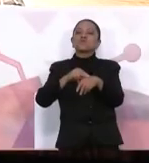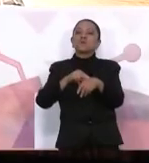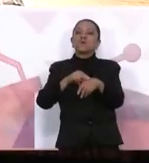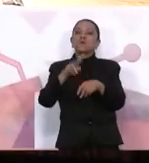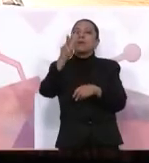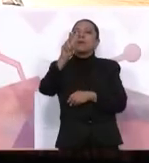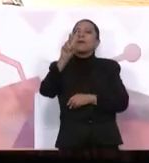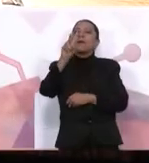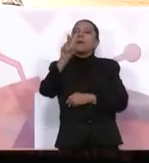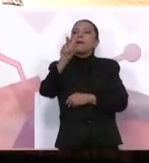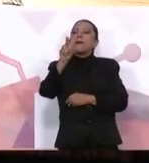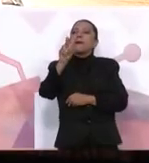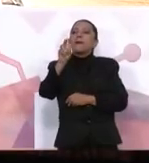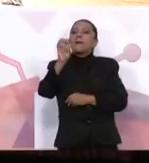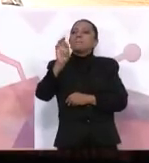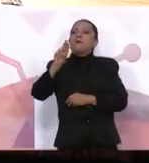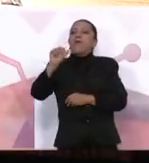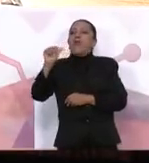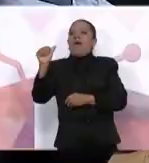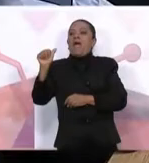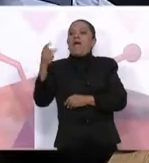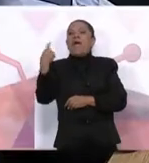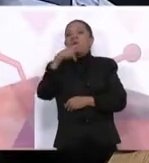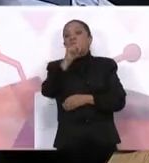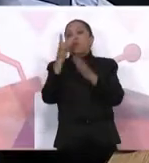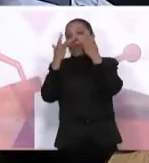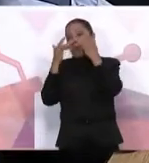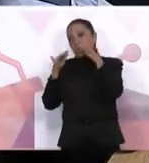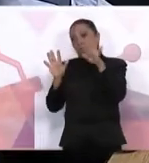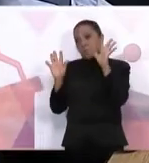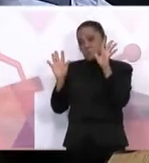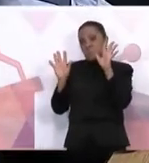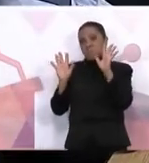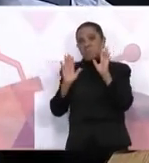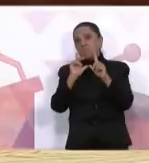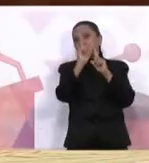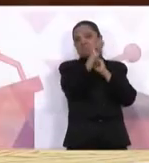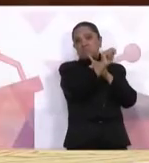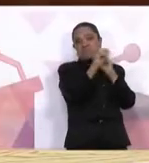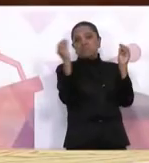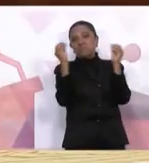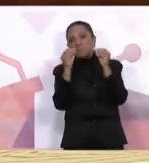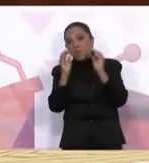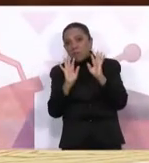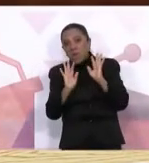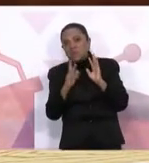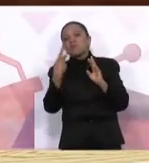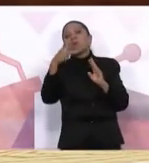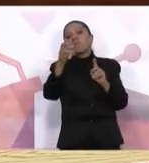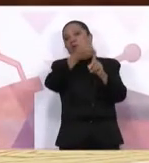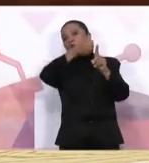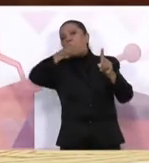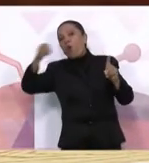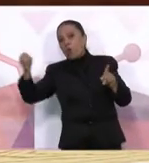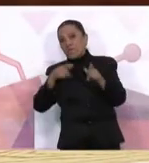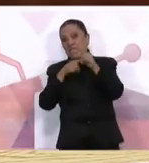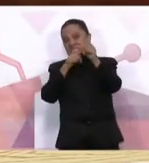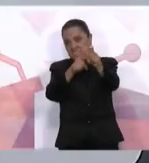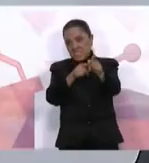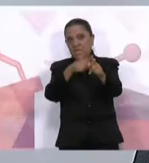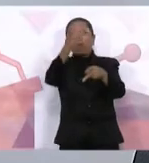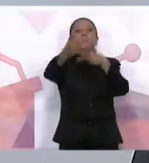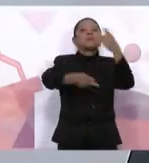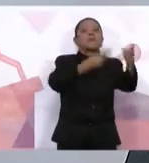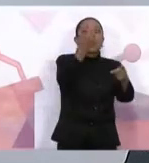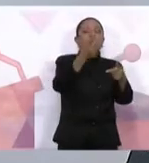partido nueva alianza él se retiró de este ejercicio del debate y en el orden siguiente la pregunta que formulará